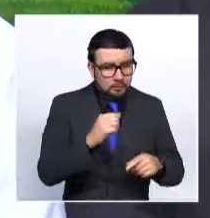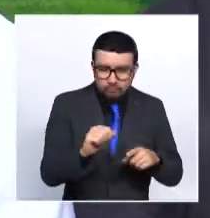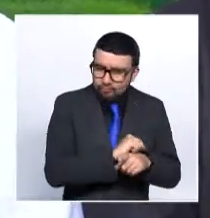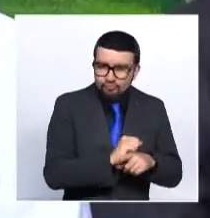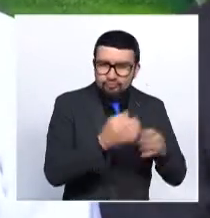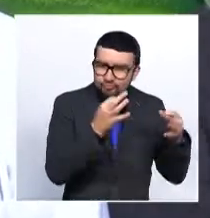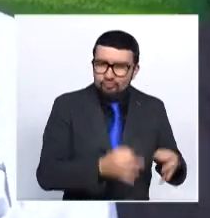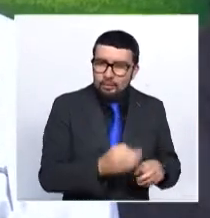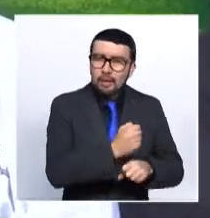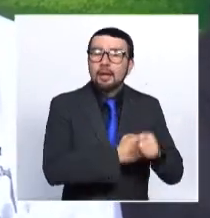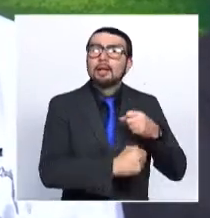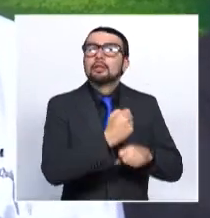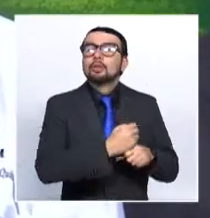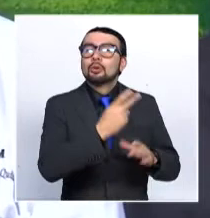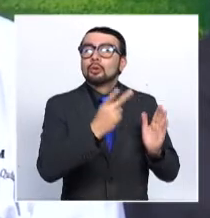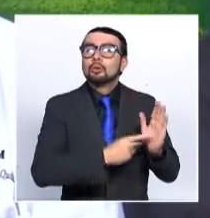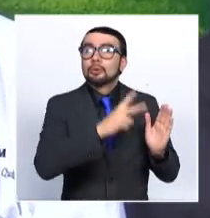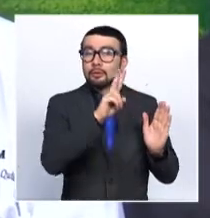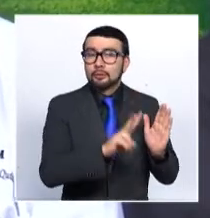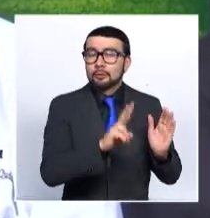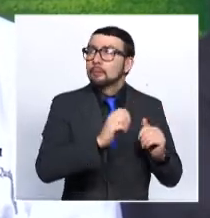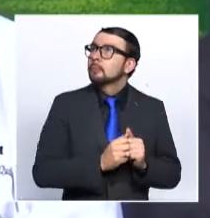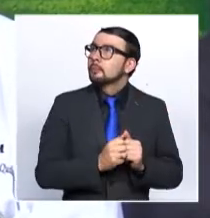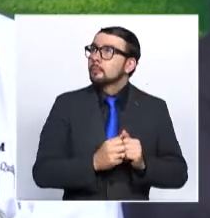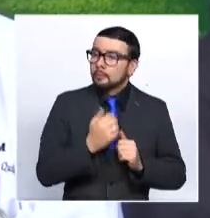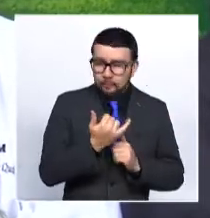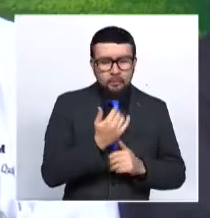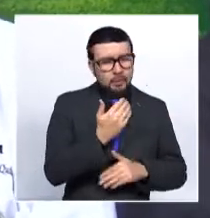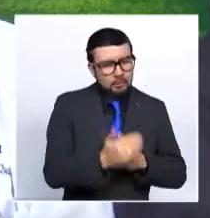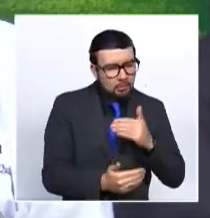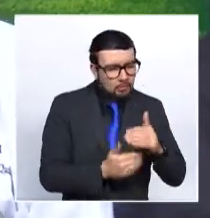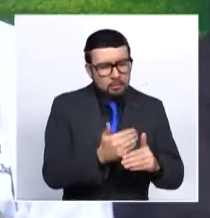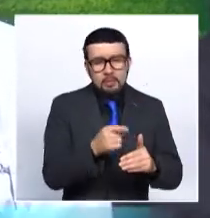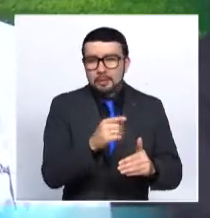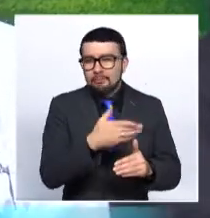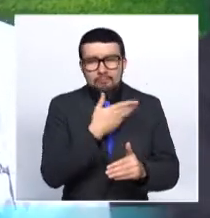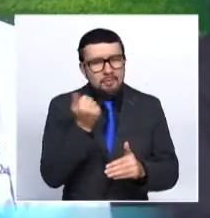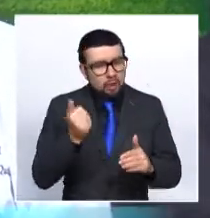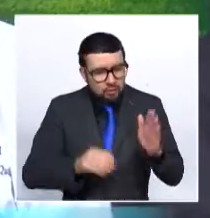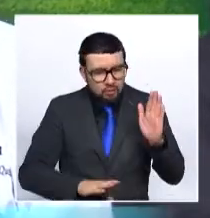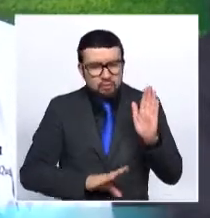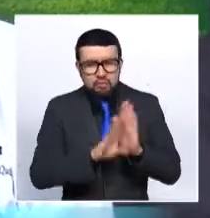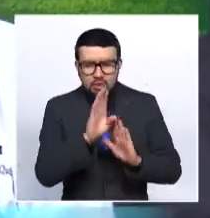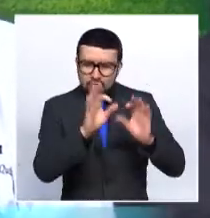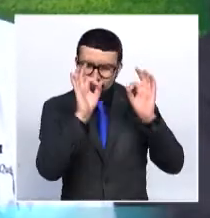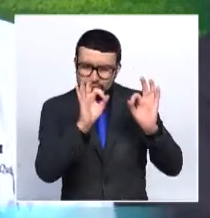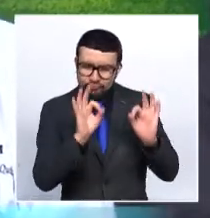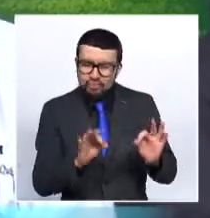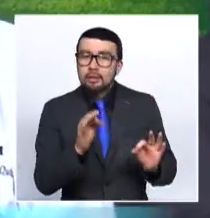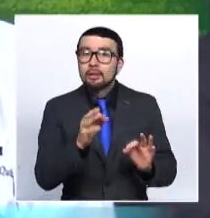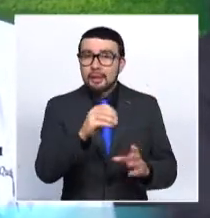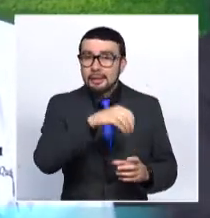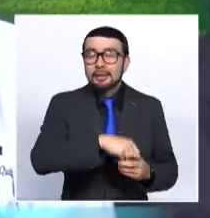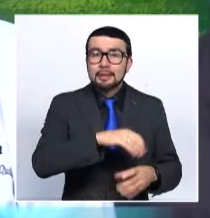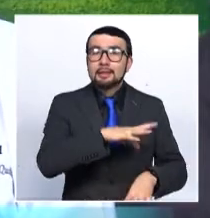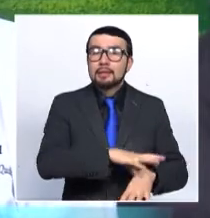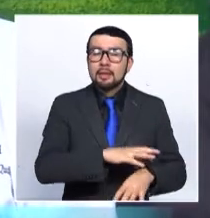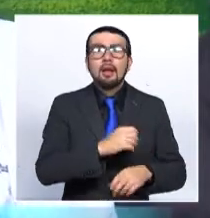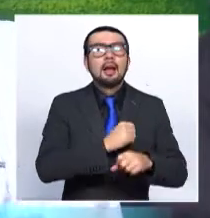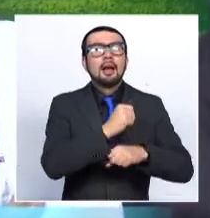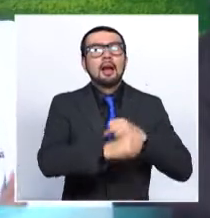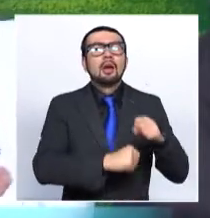prácticamente en el 2002 y lo mejoramos y lo hemos estado estandarizando acá en el Parque Médico desde el